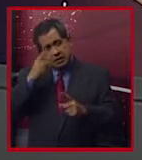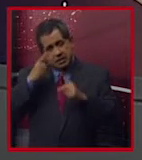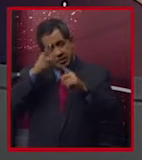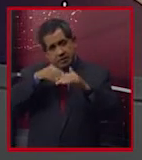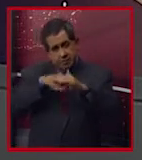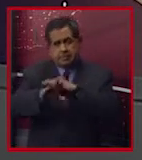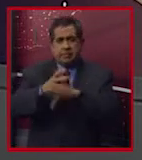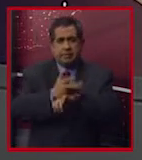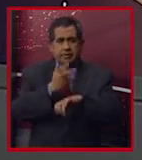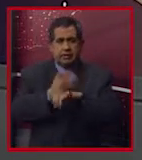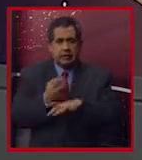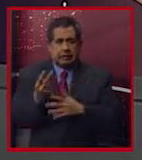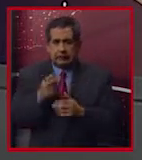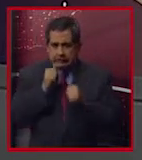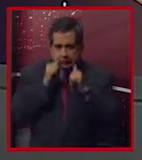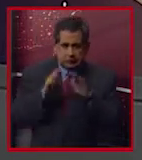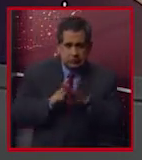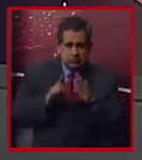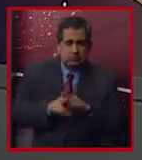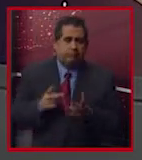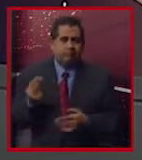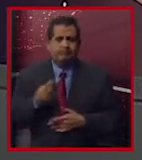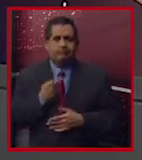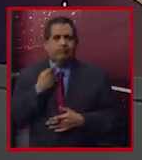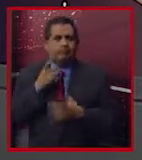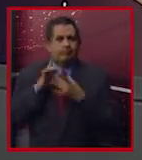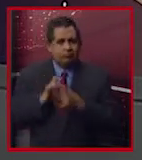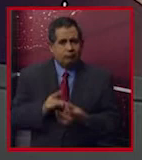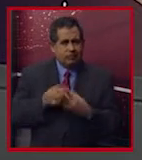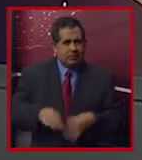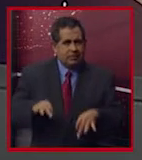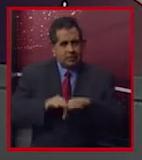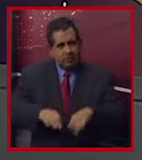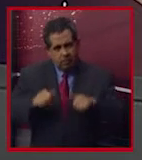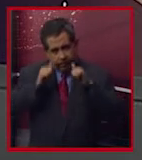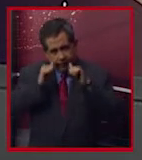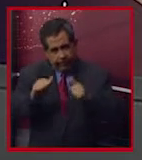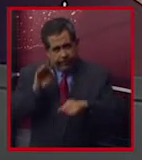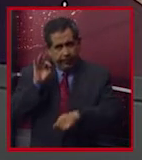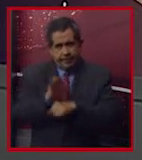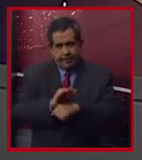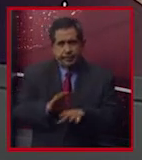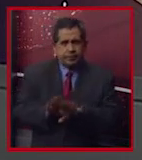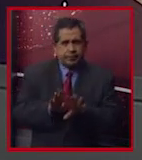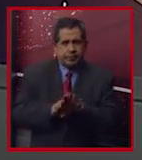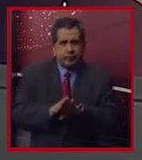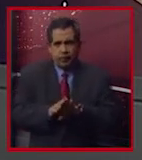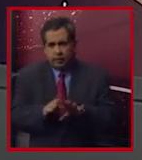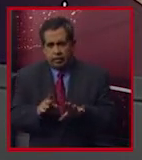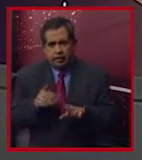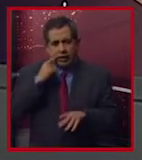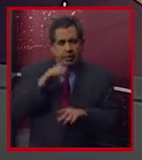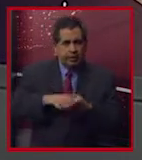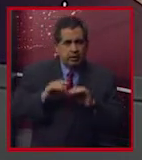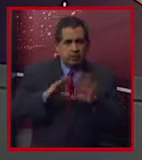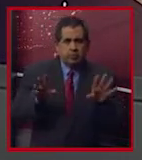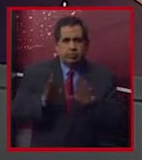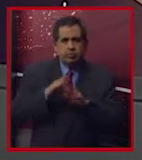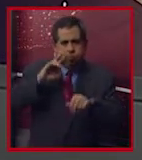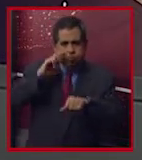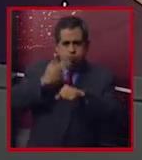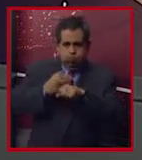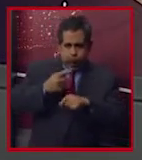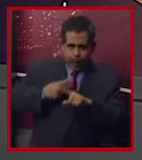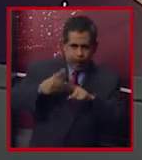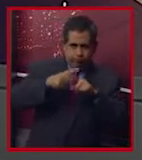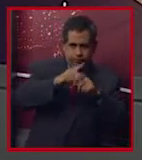hacen necesarios atenderlos, partiendo de la generación de una política pública que contemple la complejidad de la situación y la responsabilidad